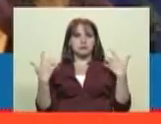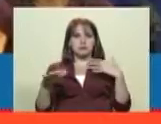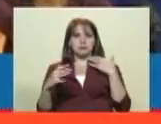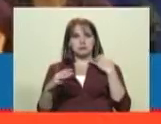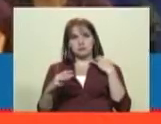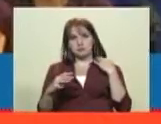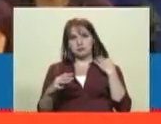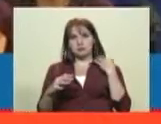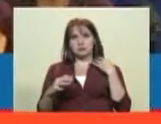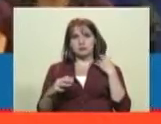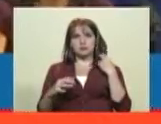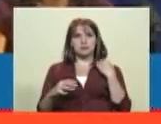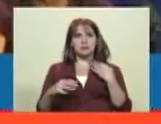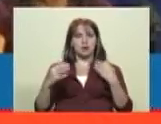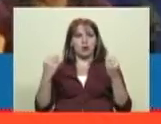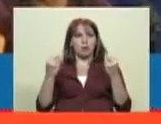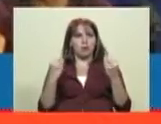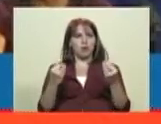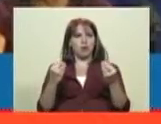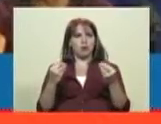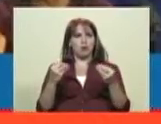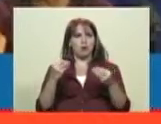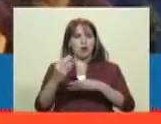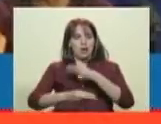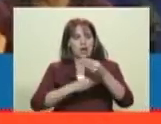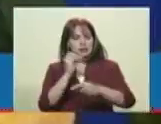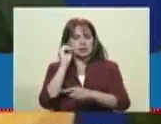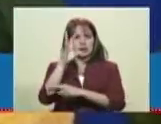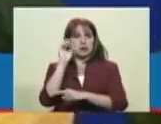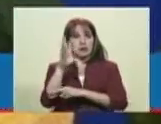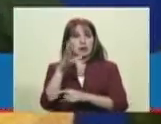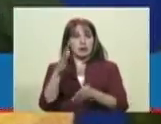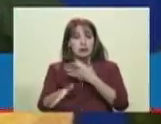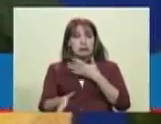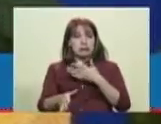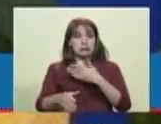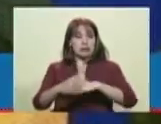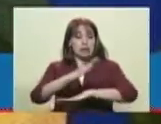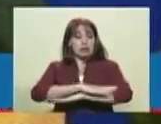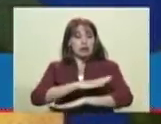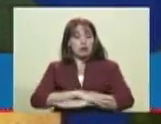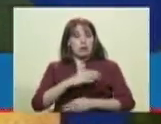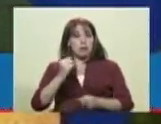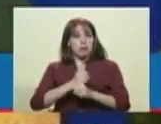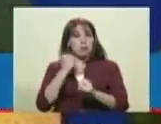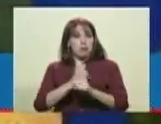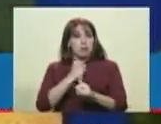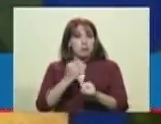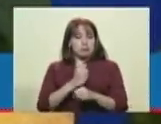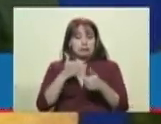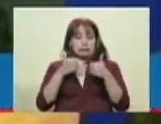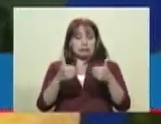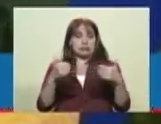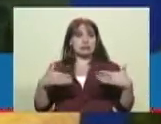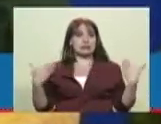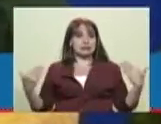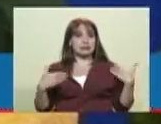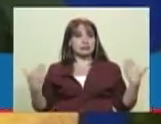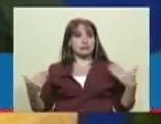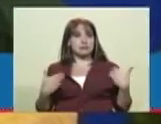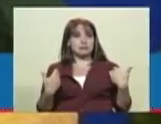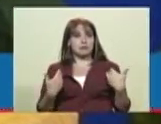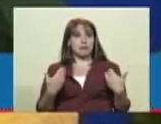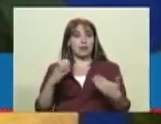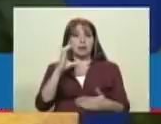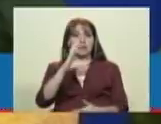Ha sido una jornada emocionante. Es una jornada emocionante. Debió el Consejo